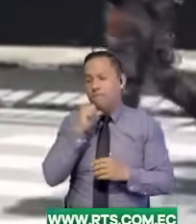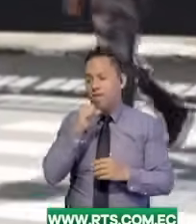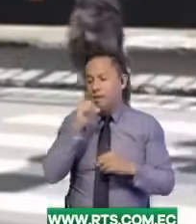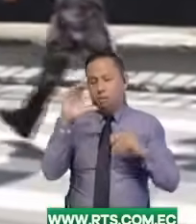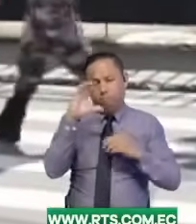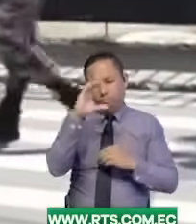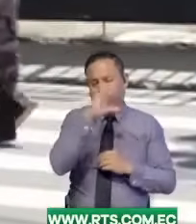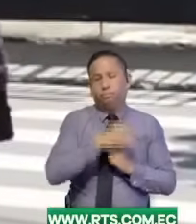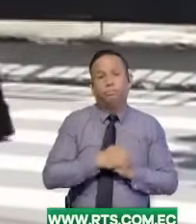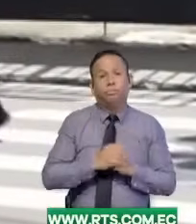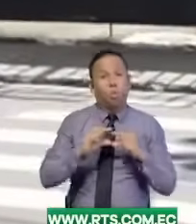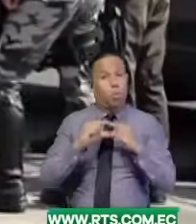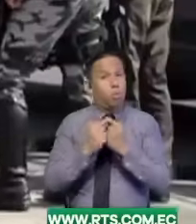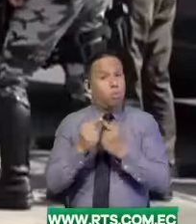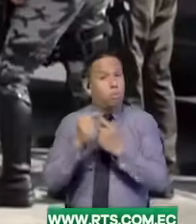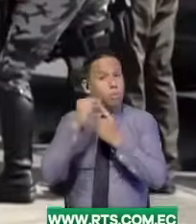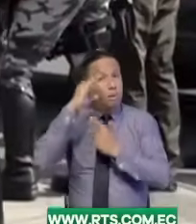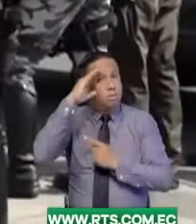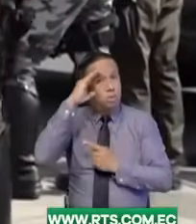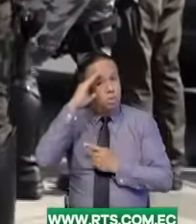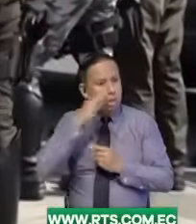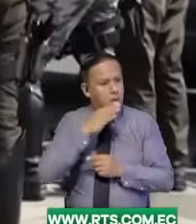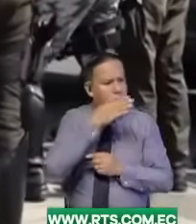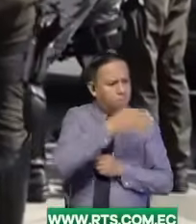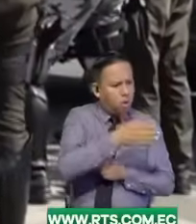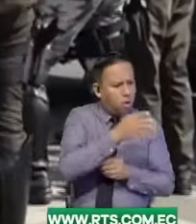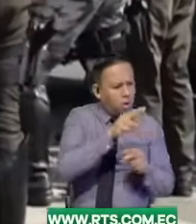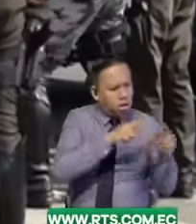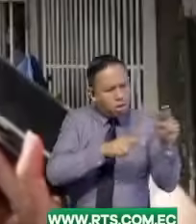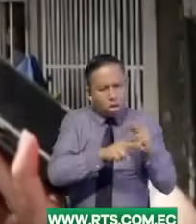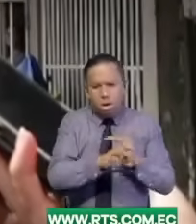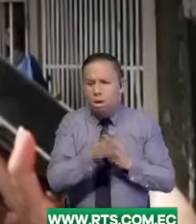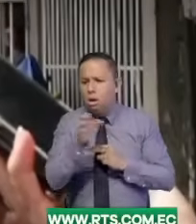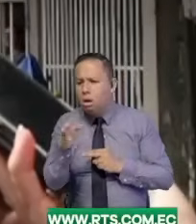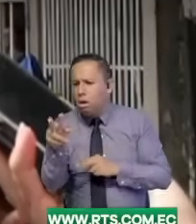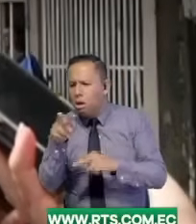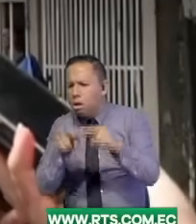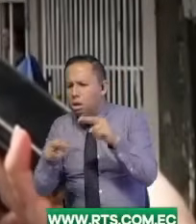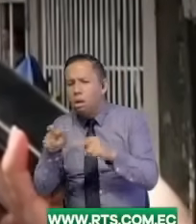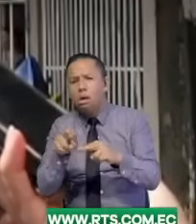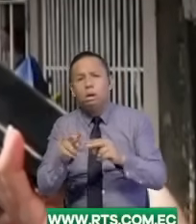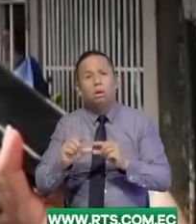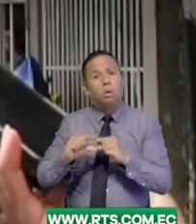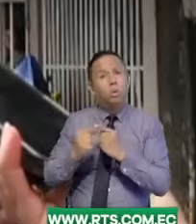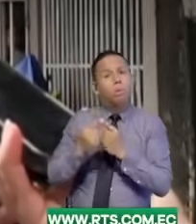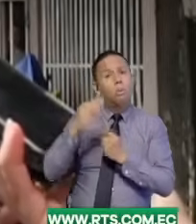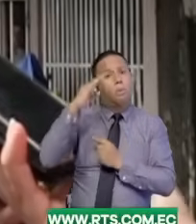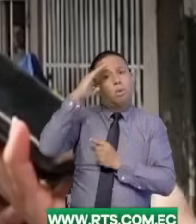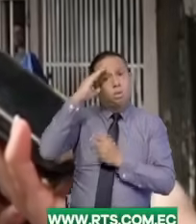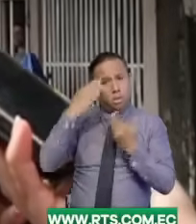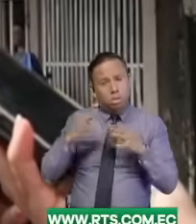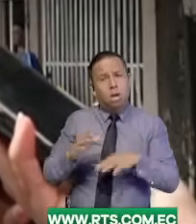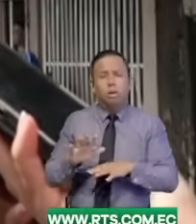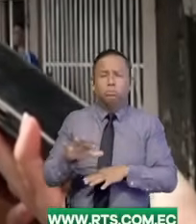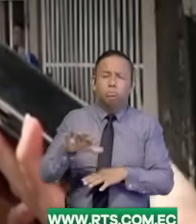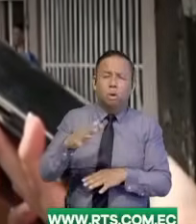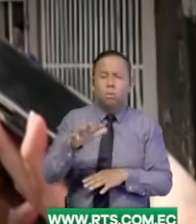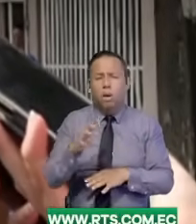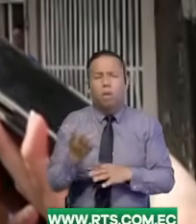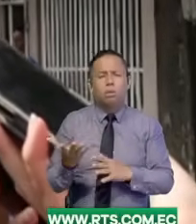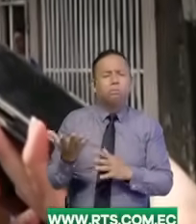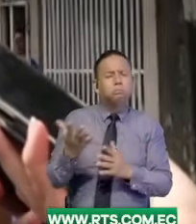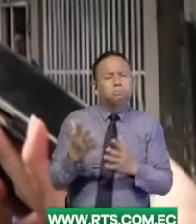especializadas de la policía acudieron a estos puntos y recabaron información. El criminalista dice que aproximadamente eso debe haber